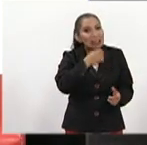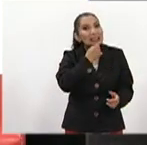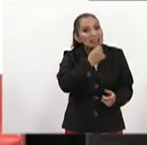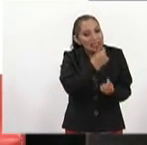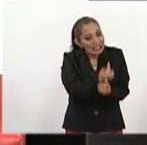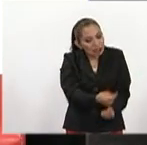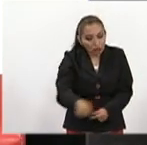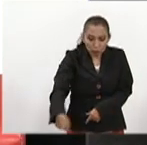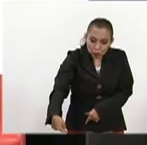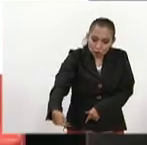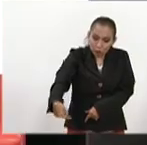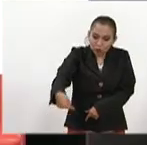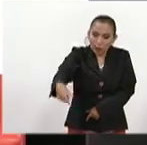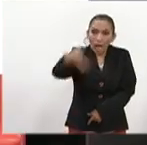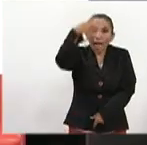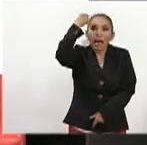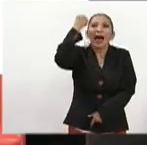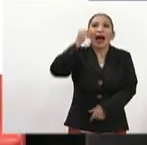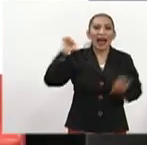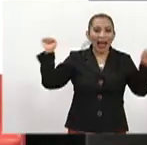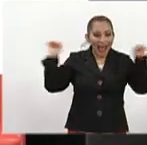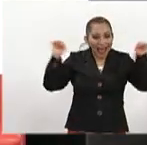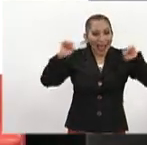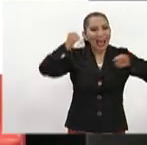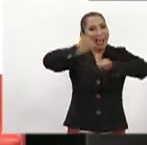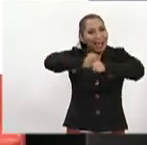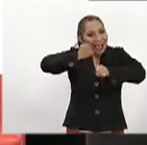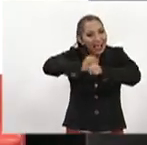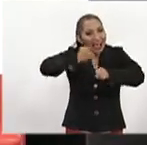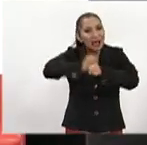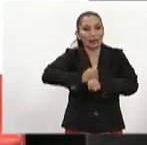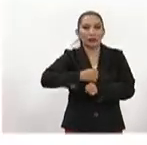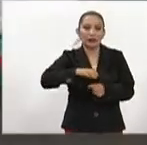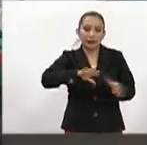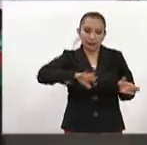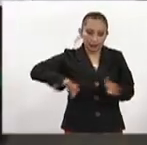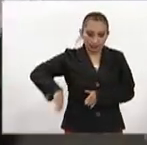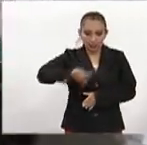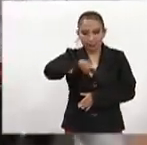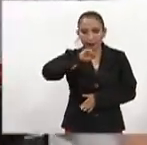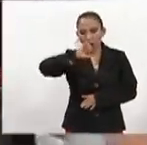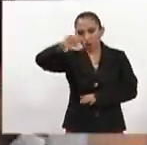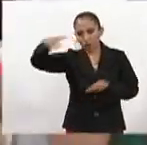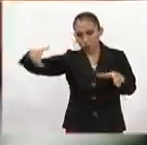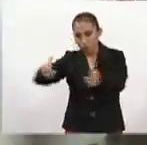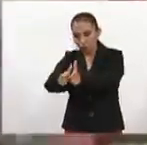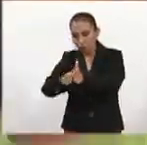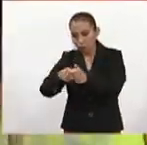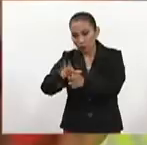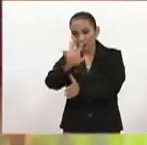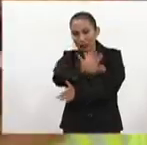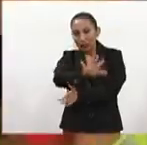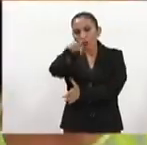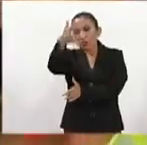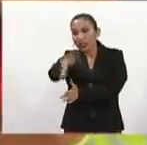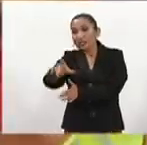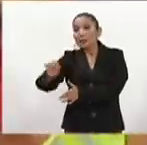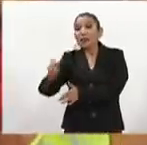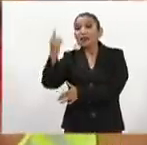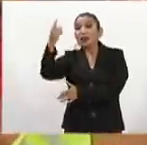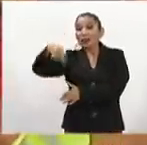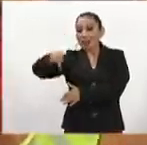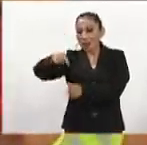niños desde chiquitos adopten esta práctica, y también tenemos la modalidad de 5, de 10 y de